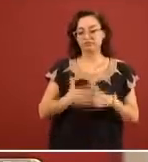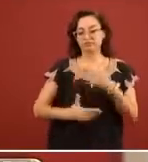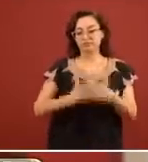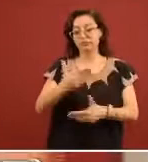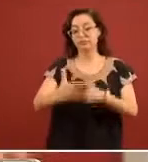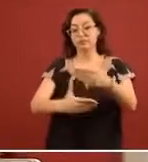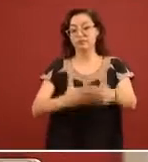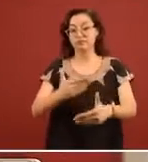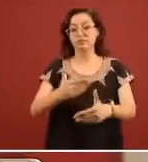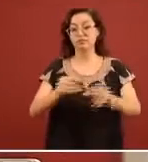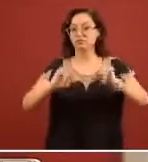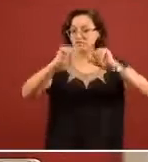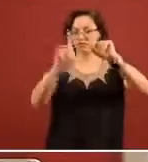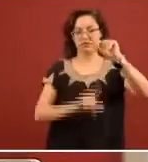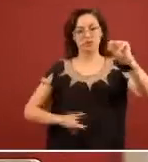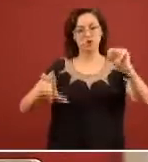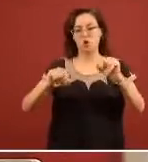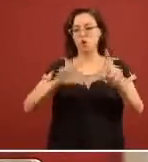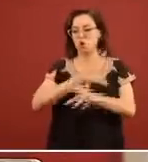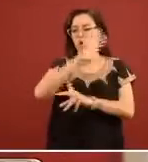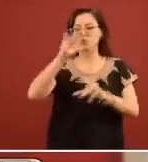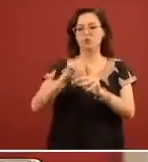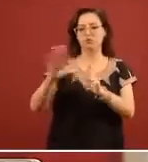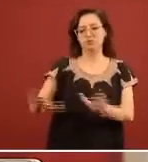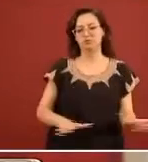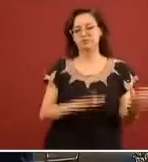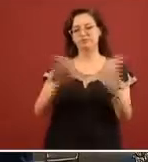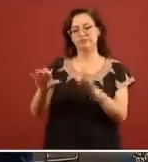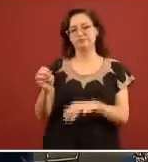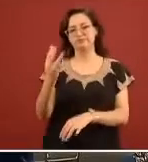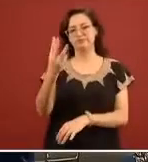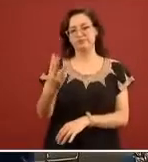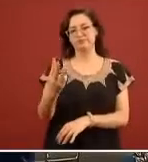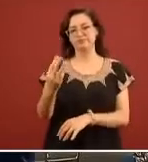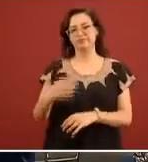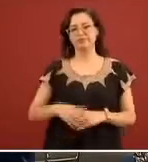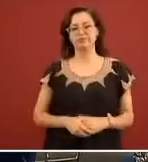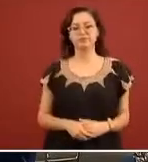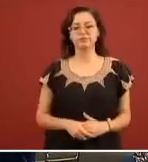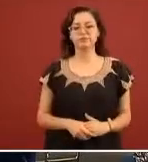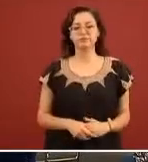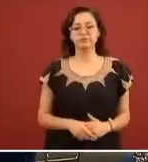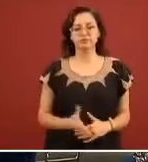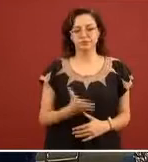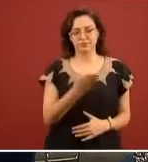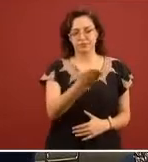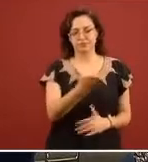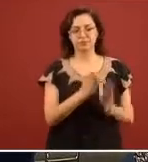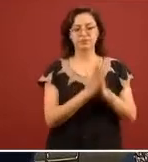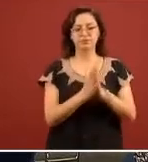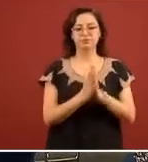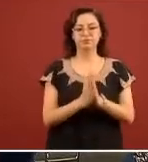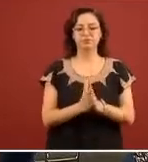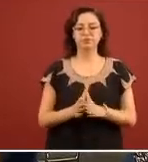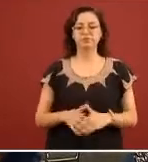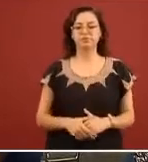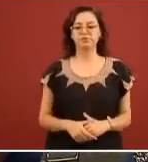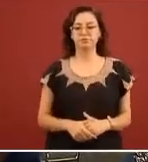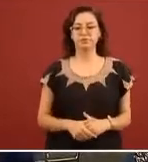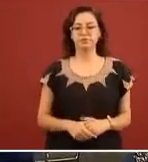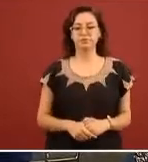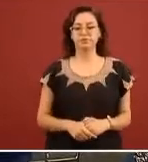momento una sola fase 3 de carácter nacional. Usted, por favor.